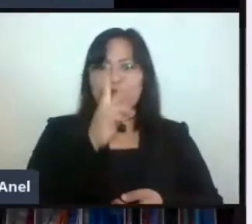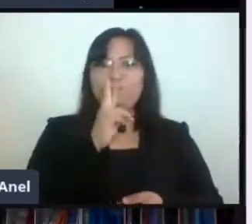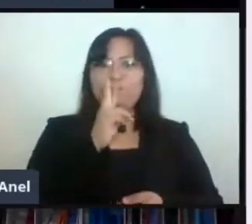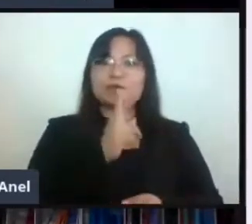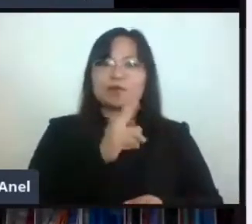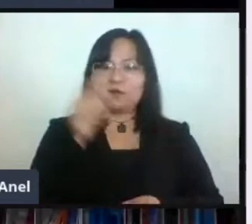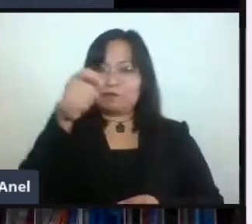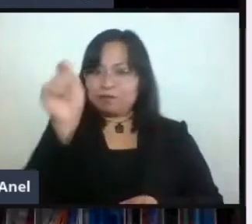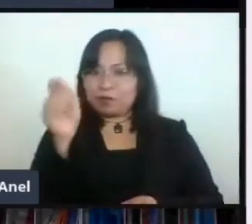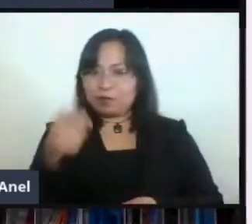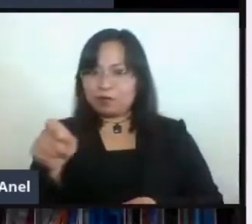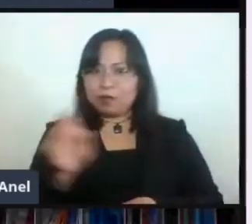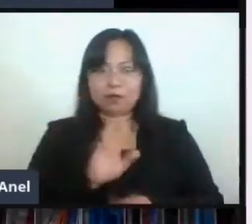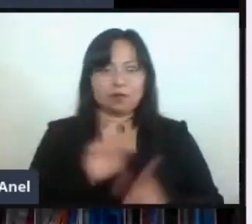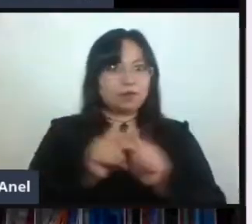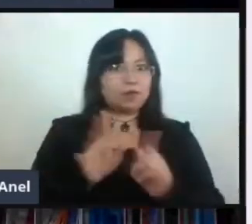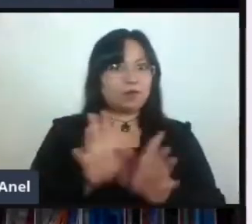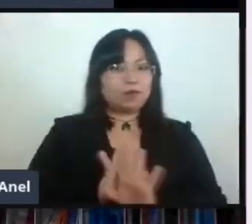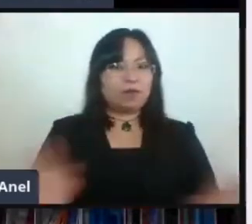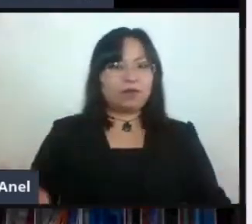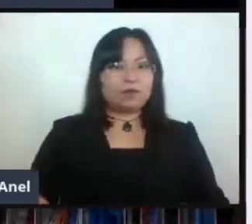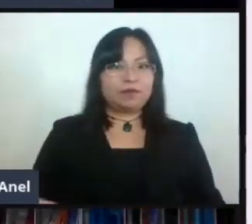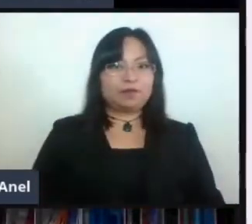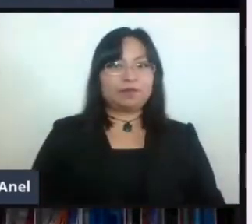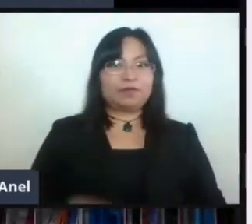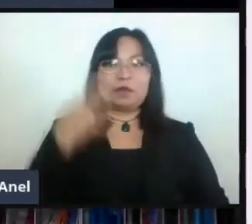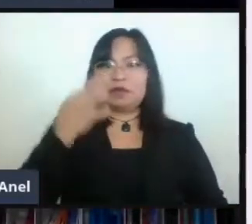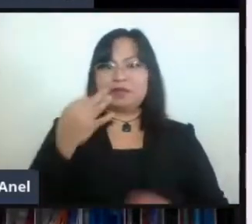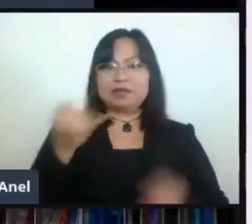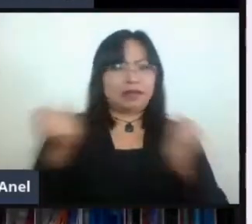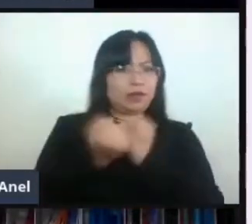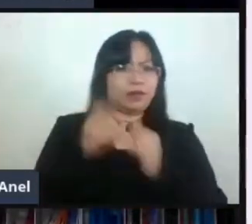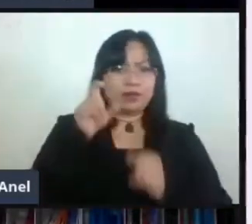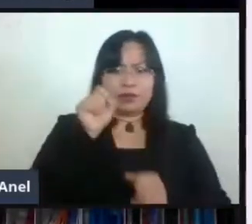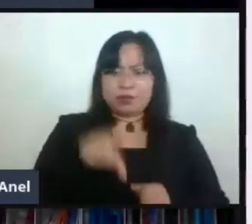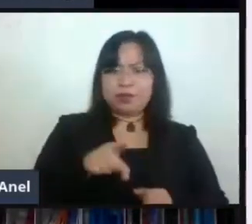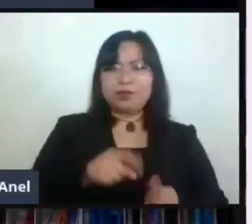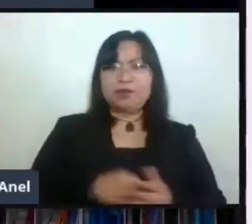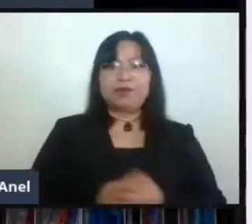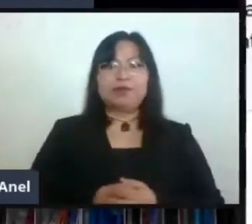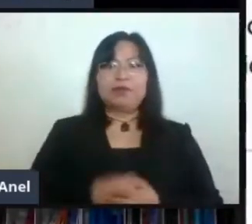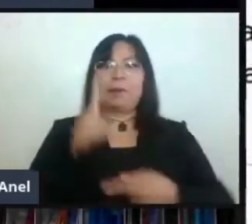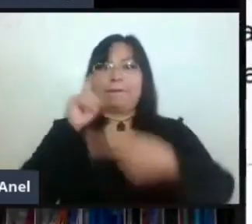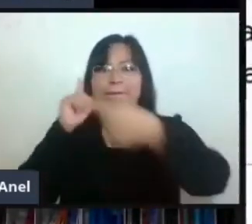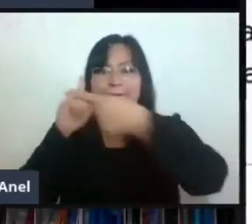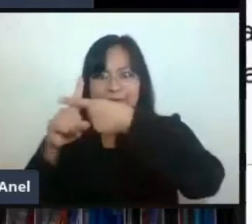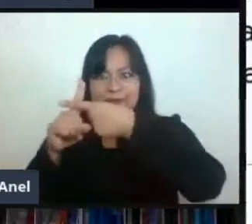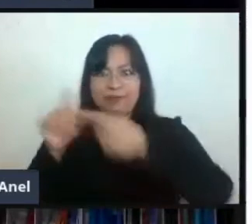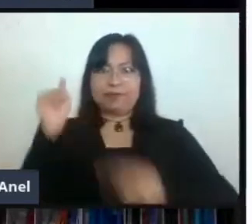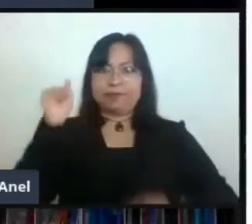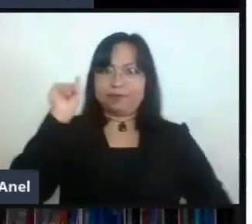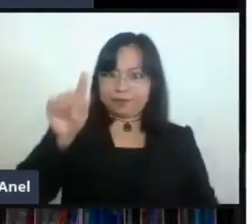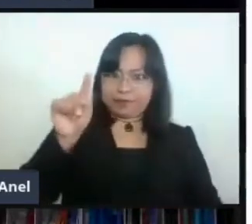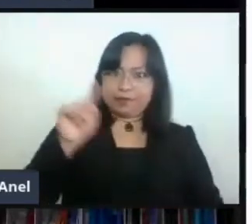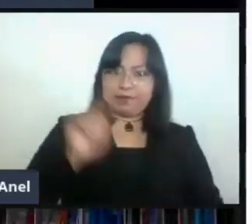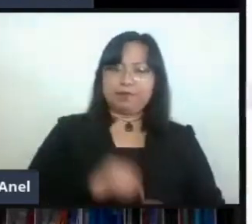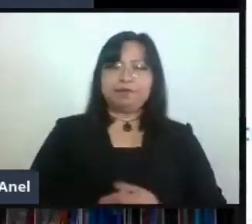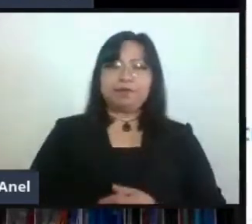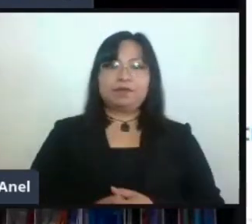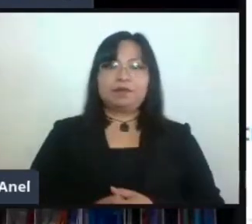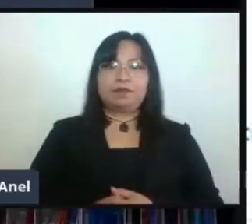de esta pregunta. Ahora me voy a la tercera. ¿Cómo le hago? Nuevamente, selecciono. Agrego la pregunta.